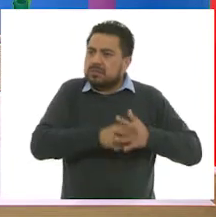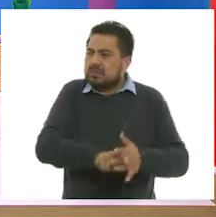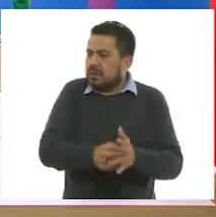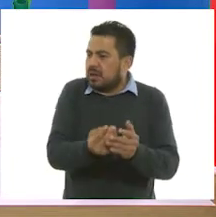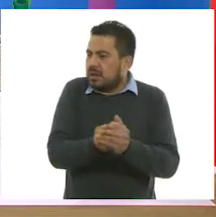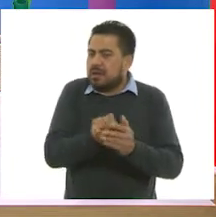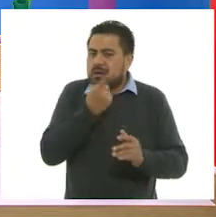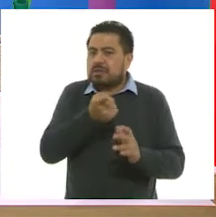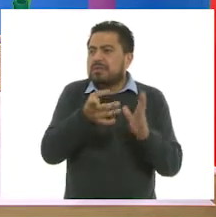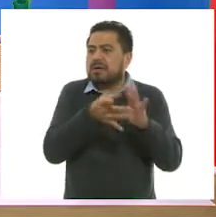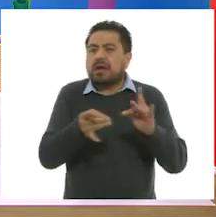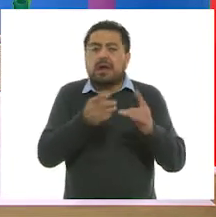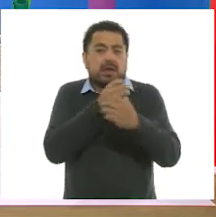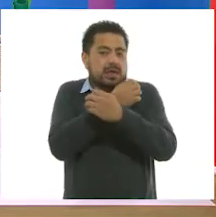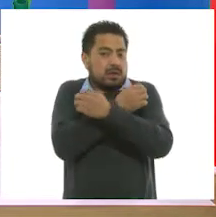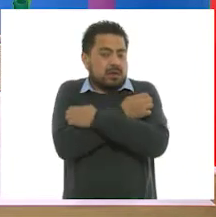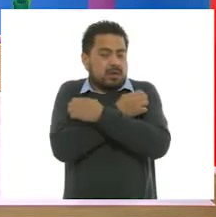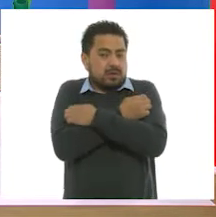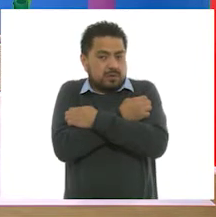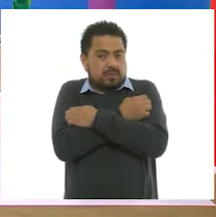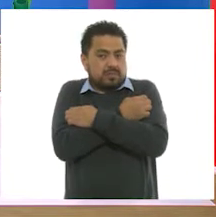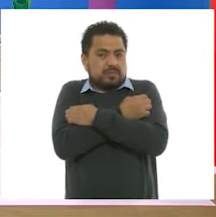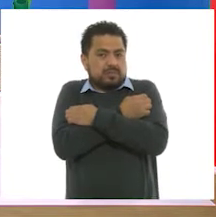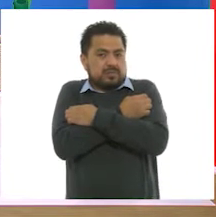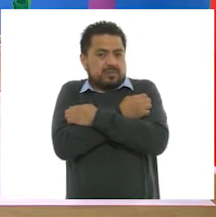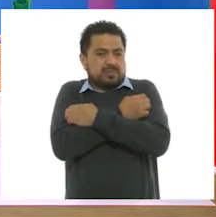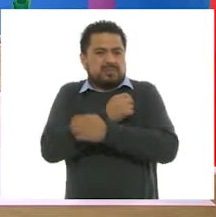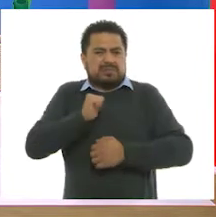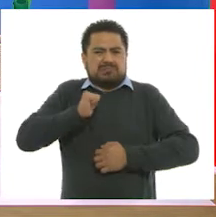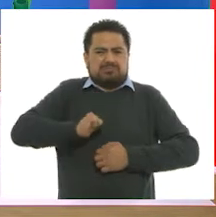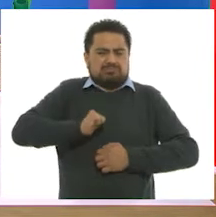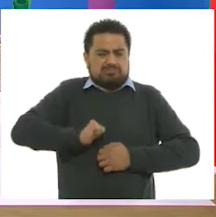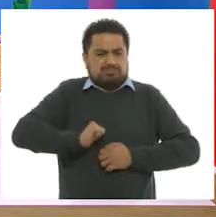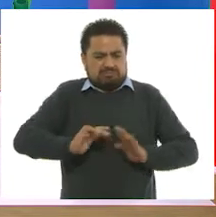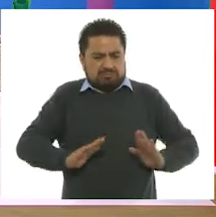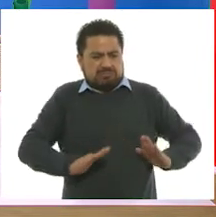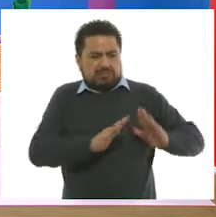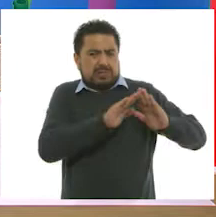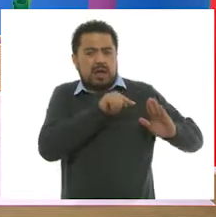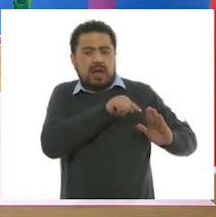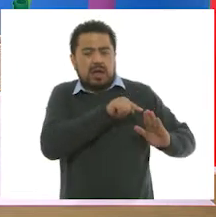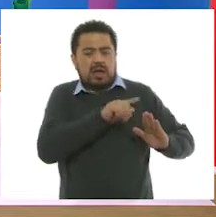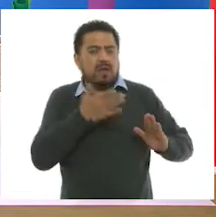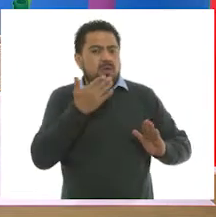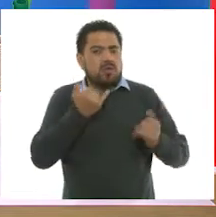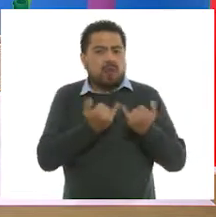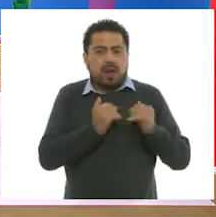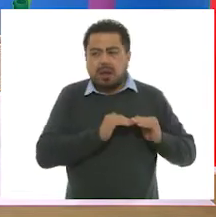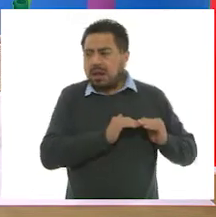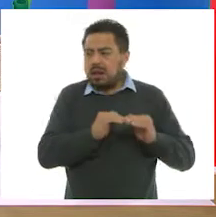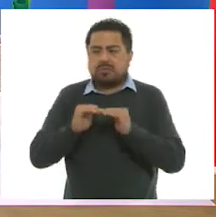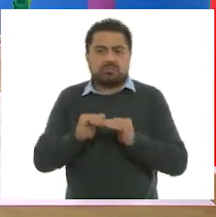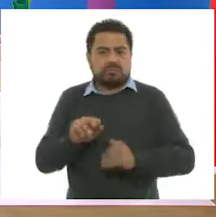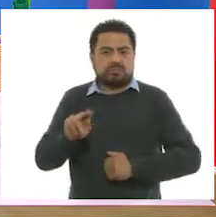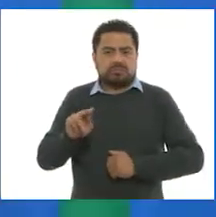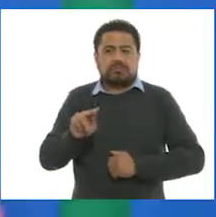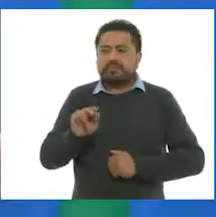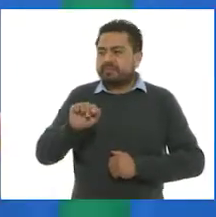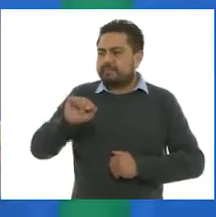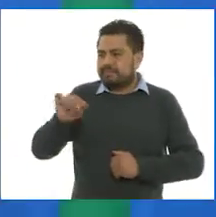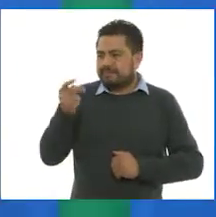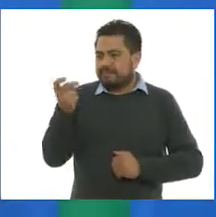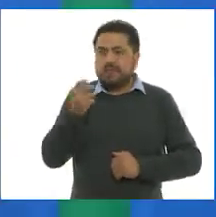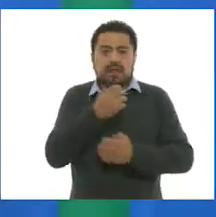clase diciendo que la educación en la Tahuantinsuyo no era igual para todos. Efectivamente, Jenny.